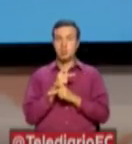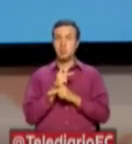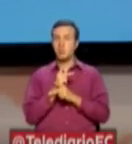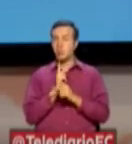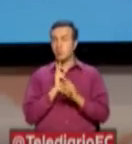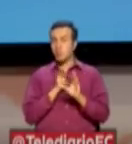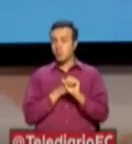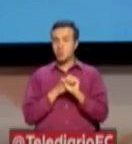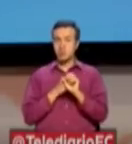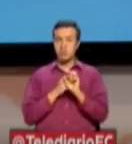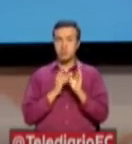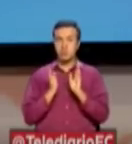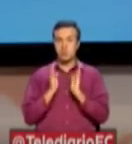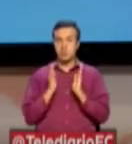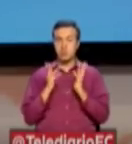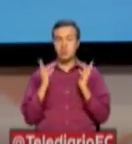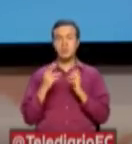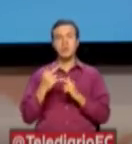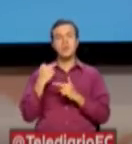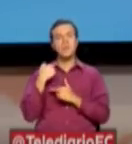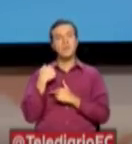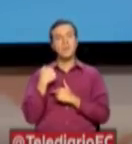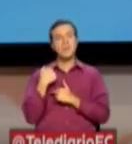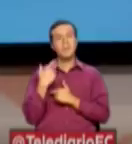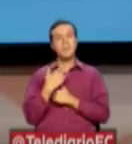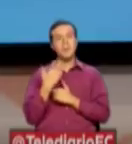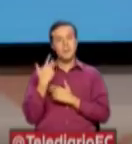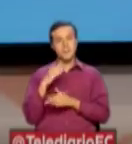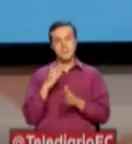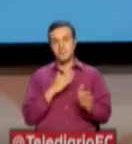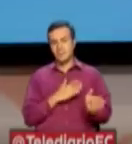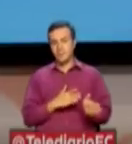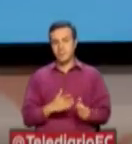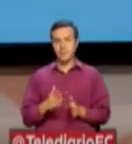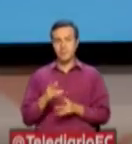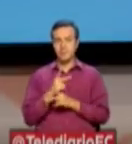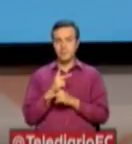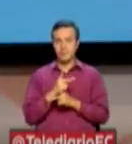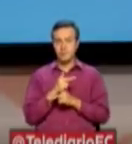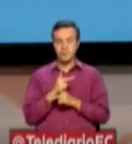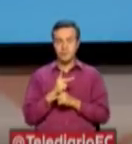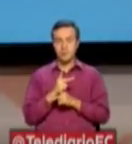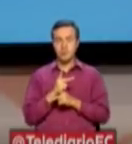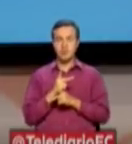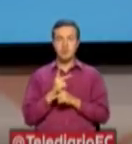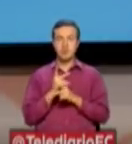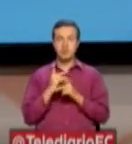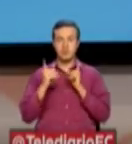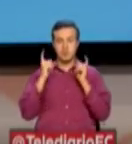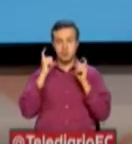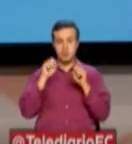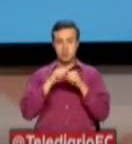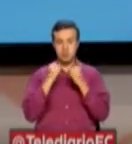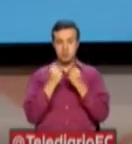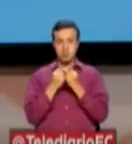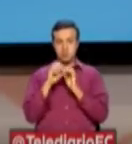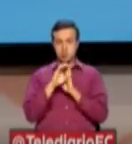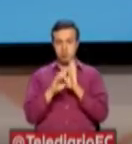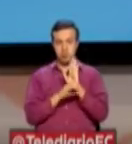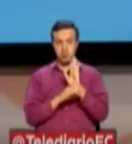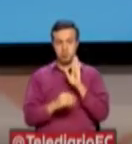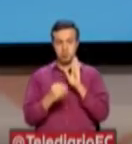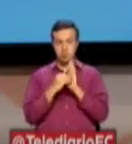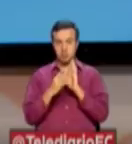transitorio lo que tiene son las competencias establecidas para el consejo de participación ciudadana y control social en la constitución y en la ley